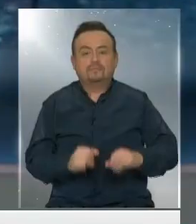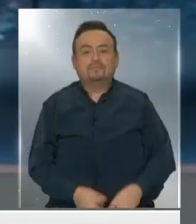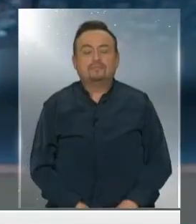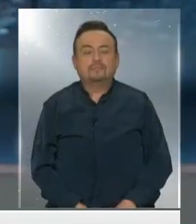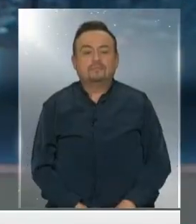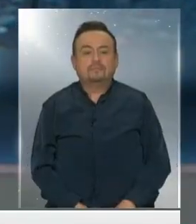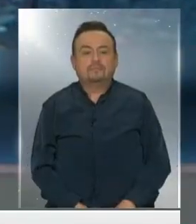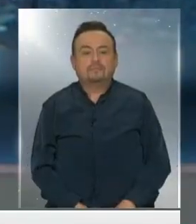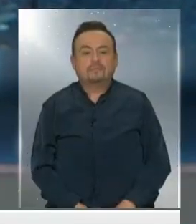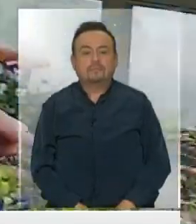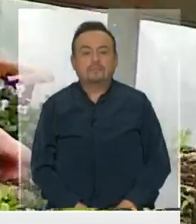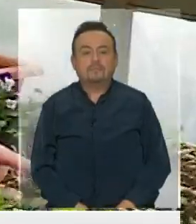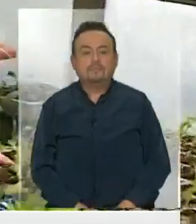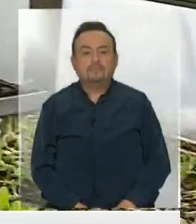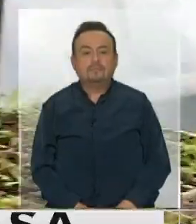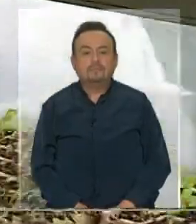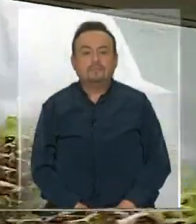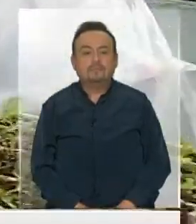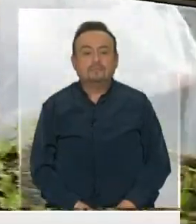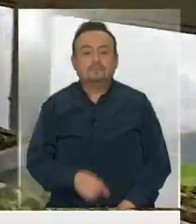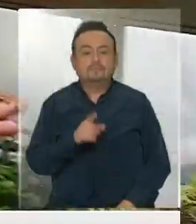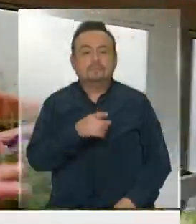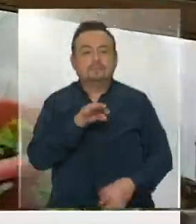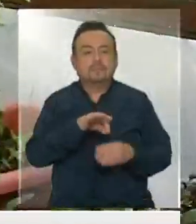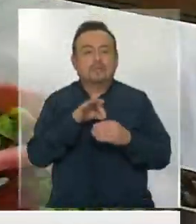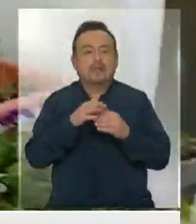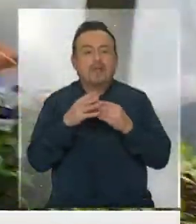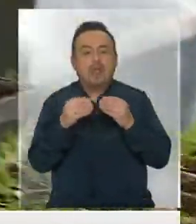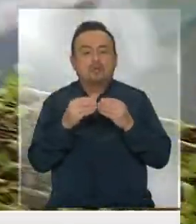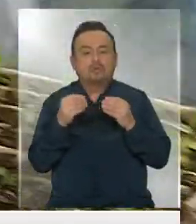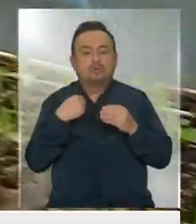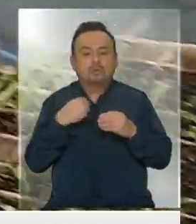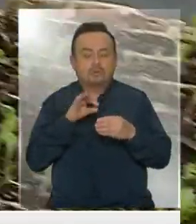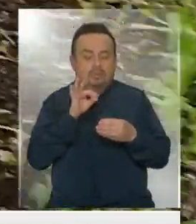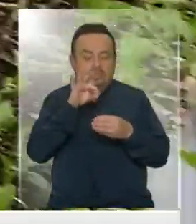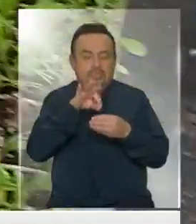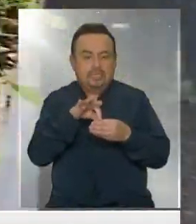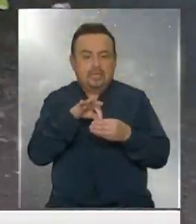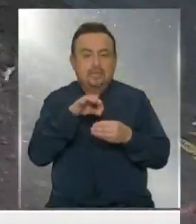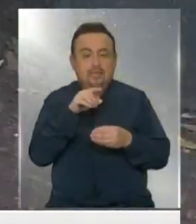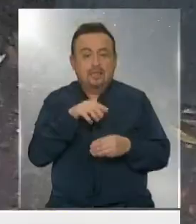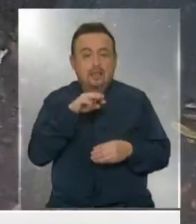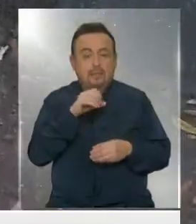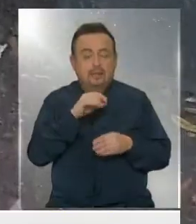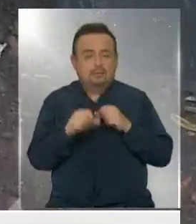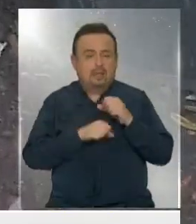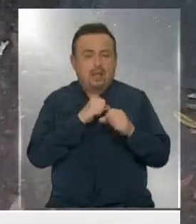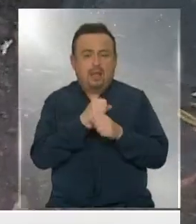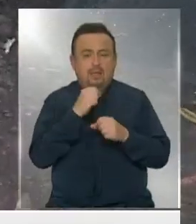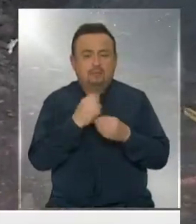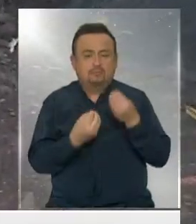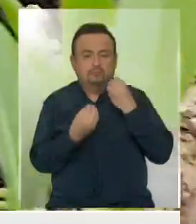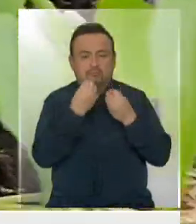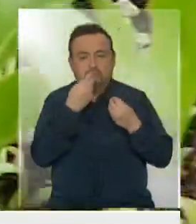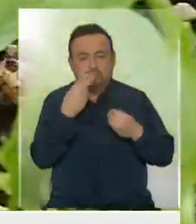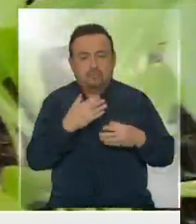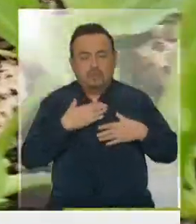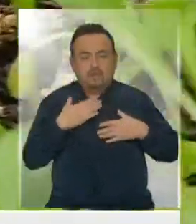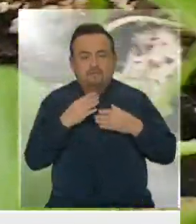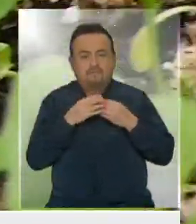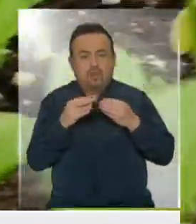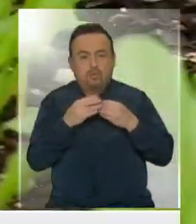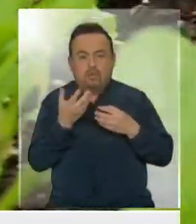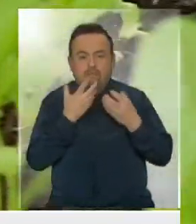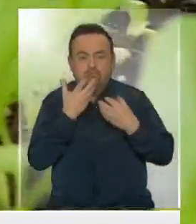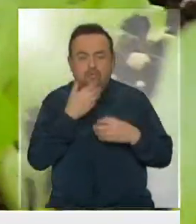cuenta los detalles. ¿Qué son las lechuguitas que hice por semilla? Marcela lleva años consumiendo sus propias verduras